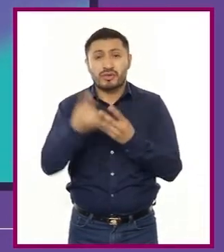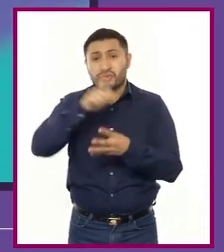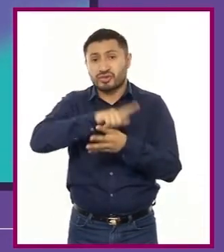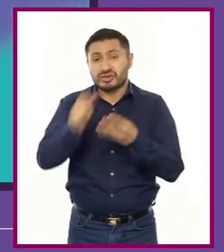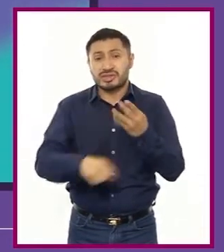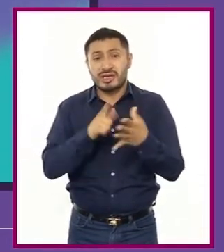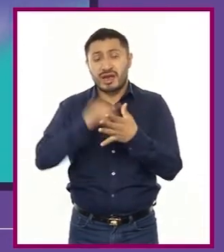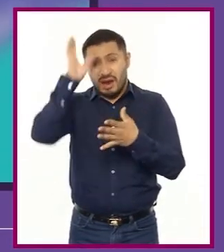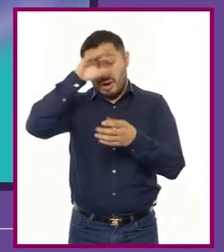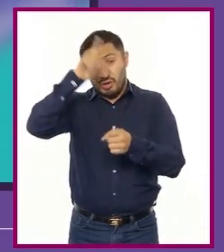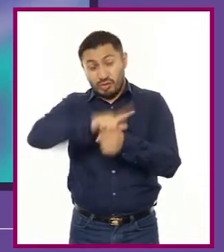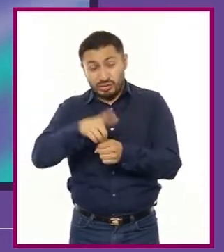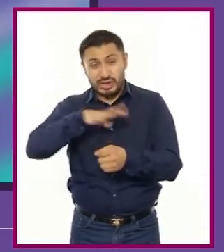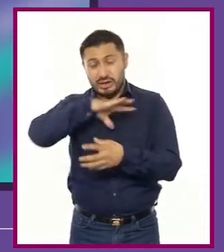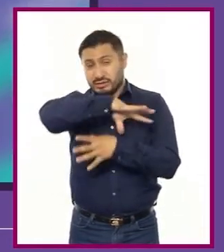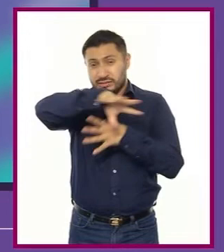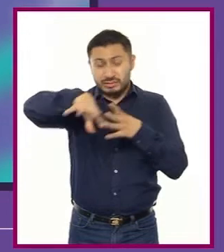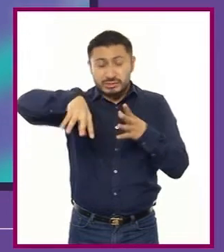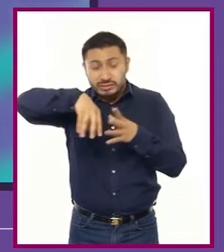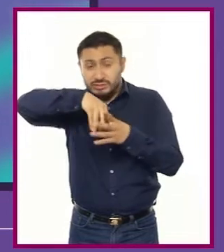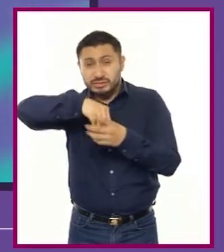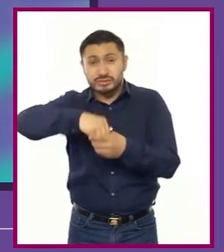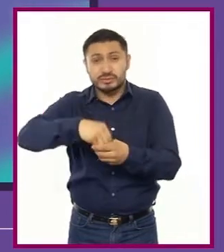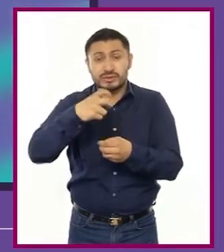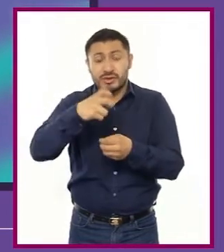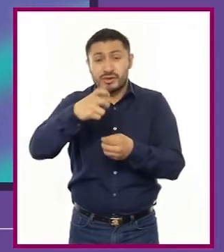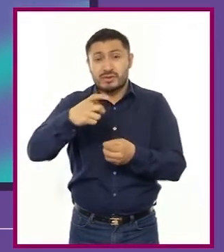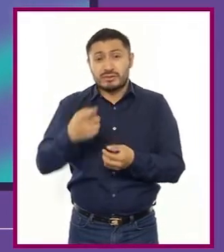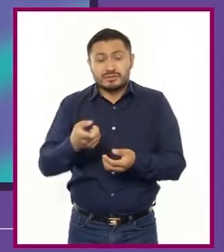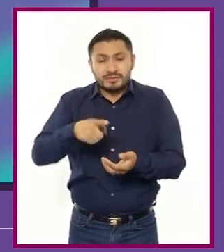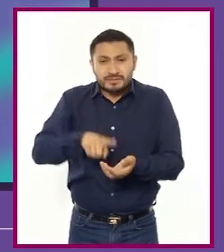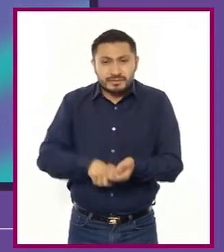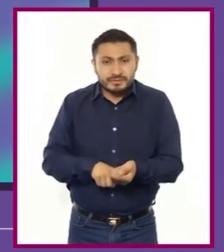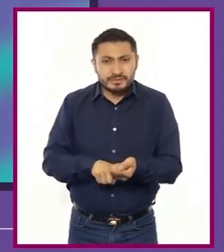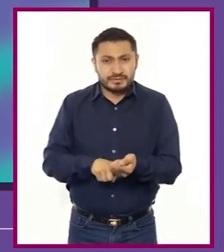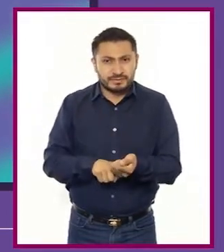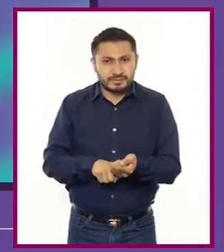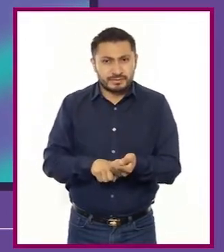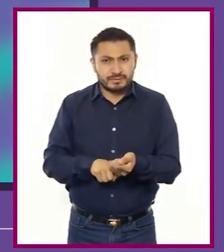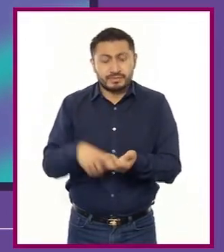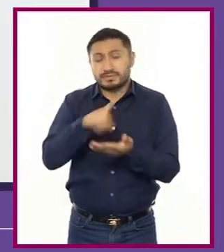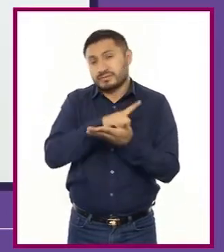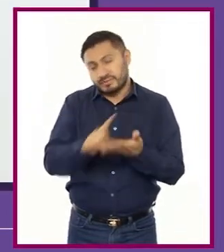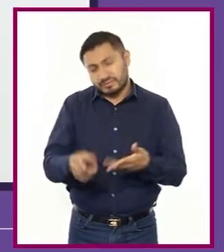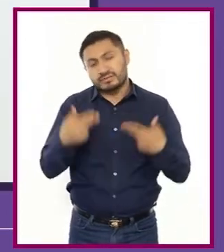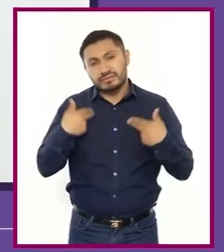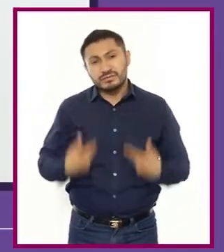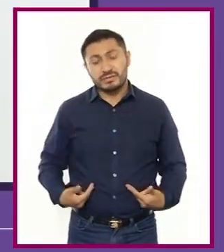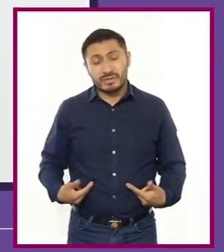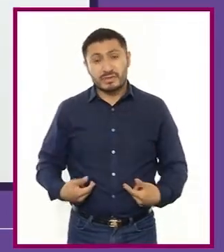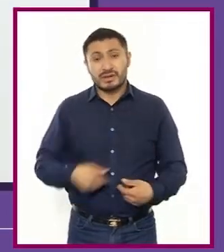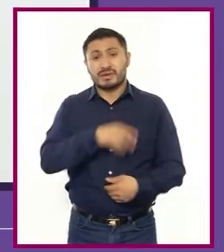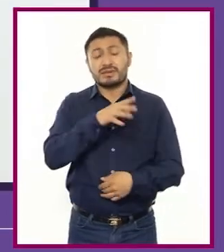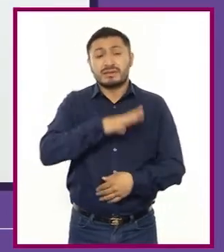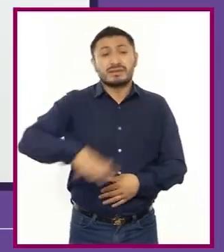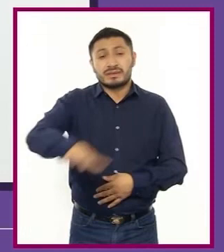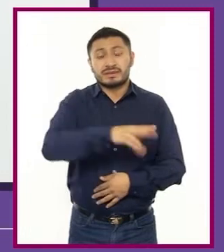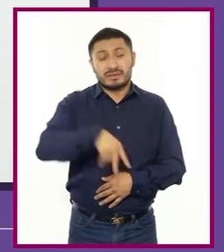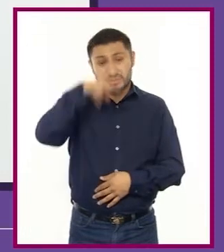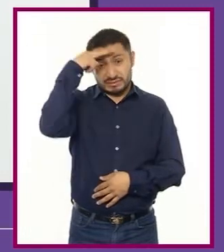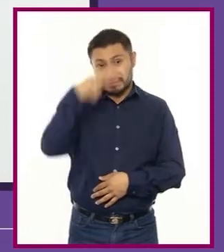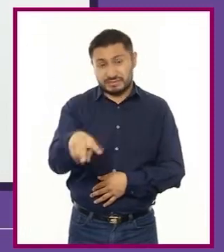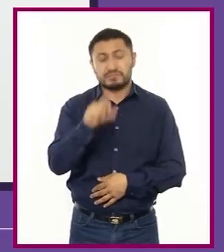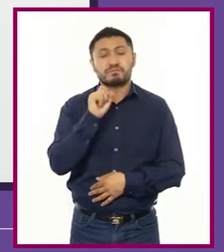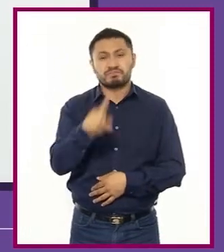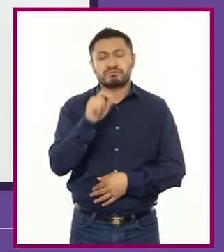que impregnan todo el orbe con esta doctrina de los derechos humanos. El pueblo de México también ha